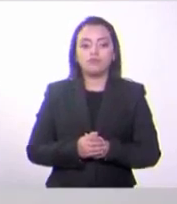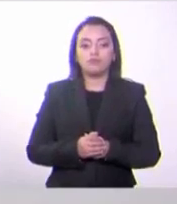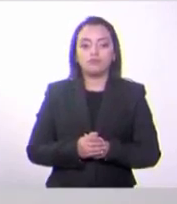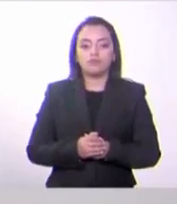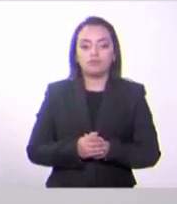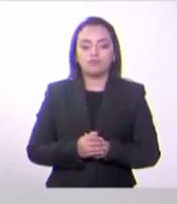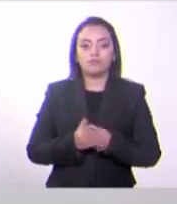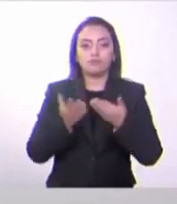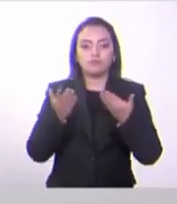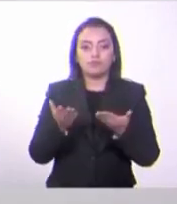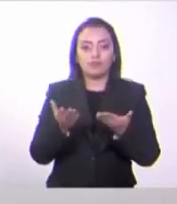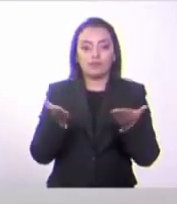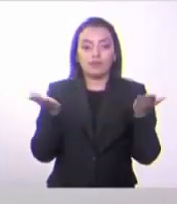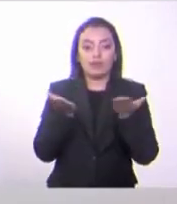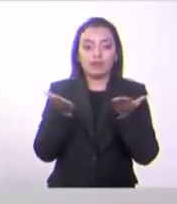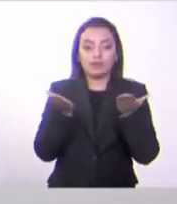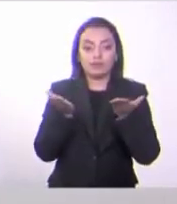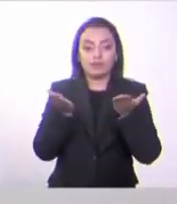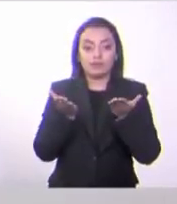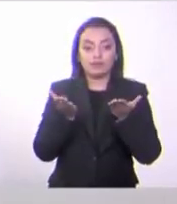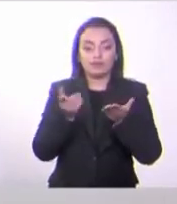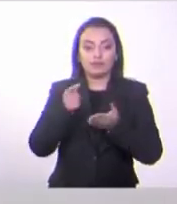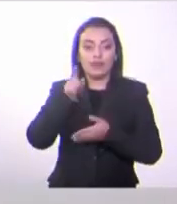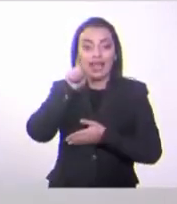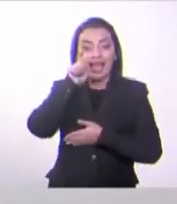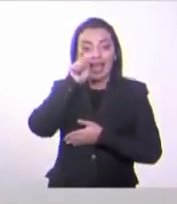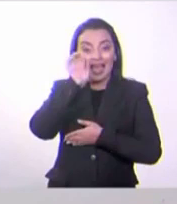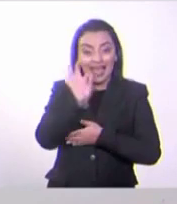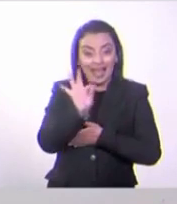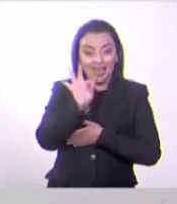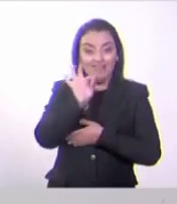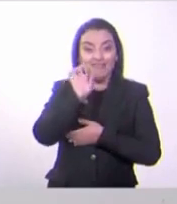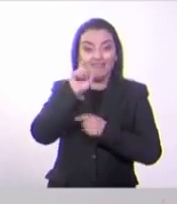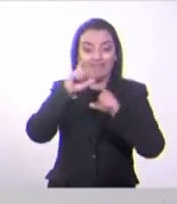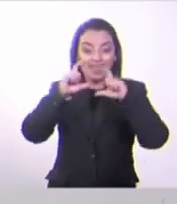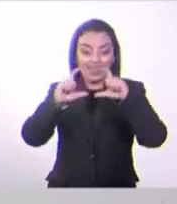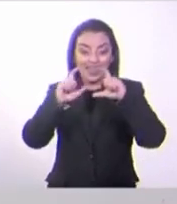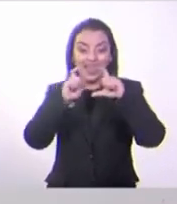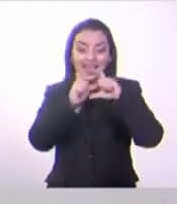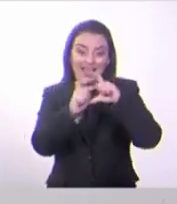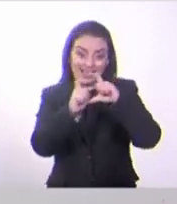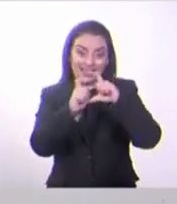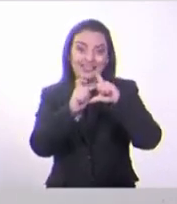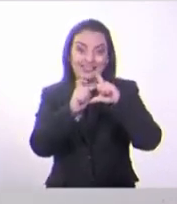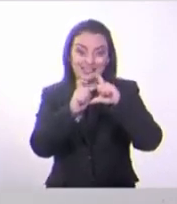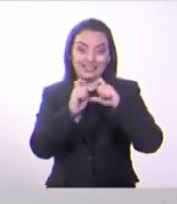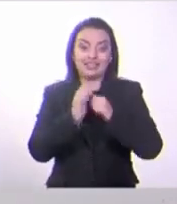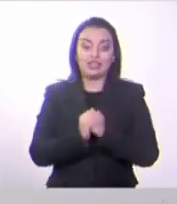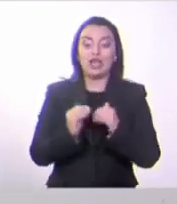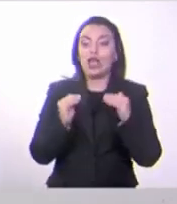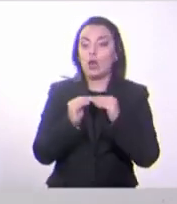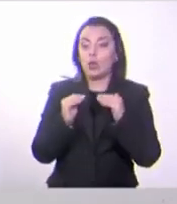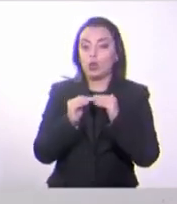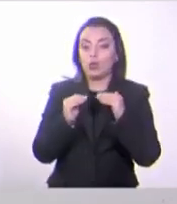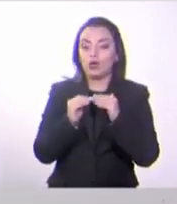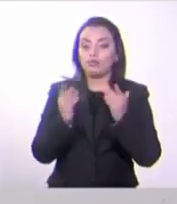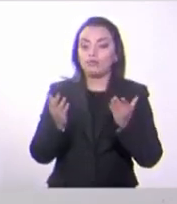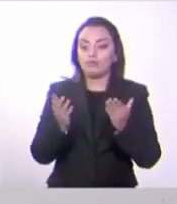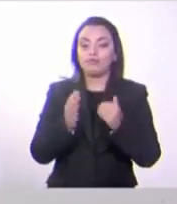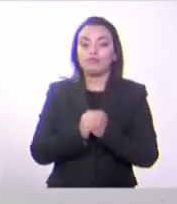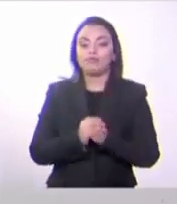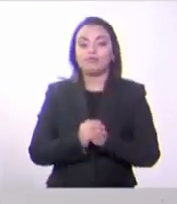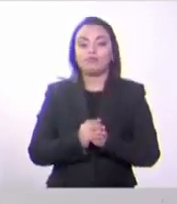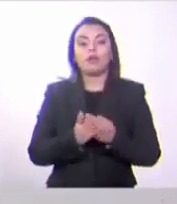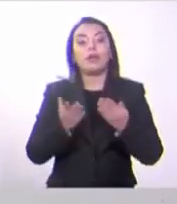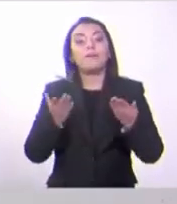nosotros conocemos la tradicional f de x igual a y ponemos una ecuación. Le llamamos la regla de